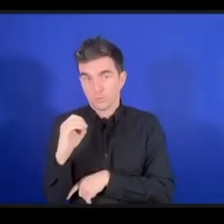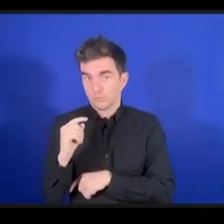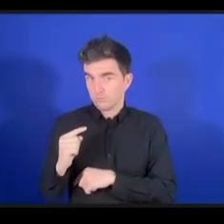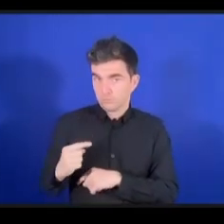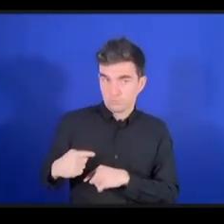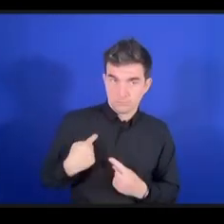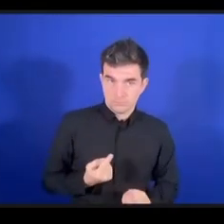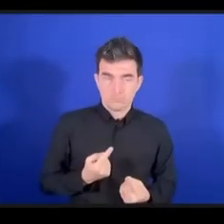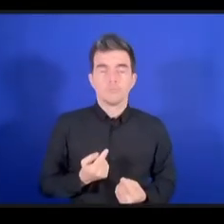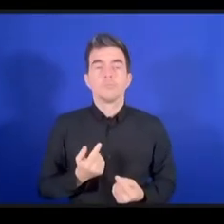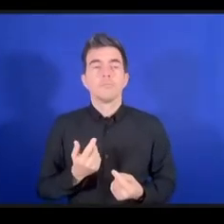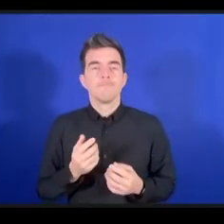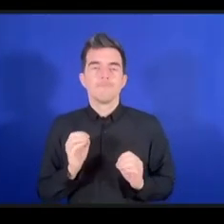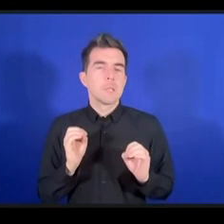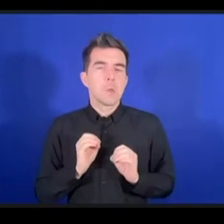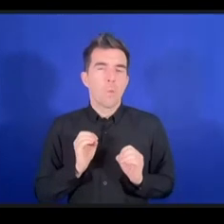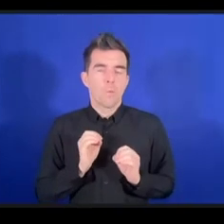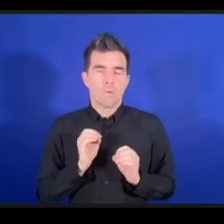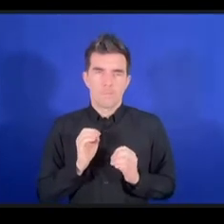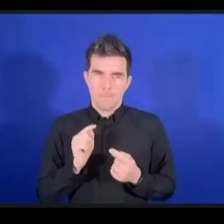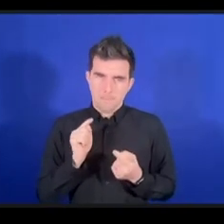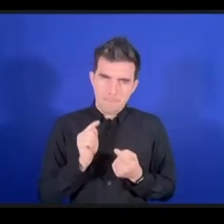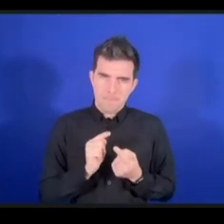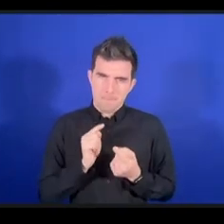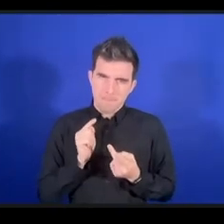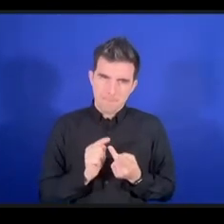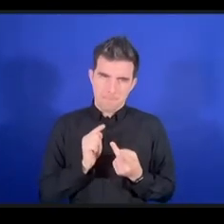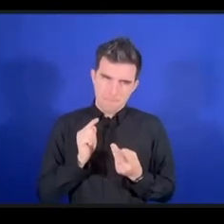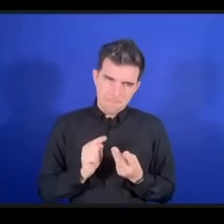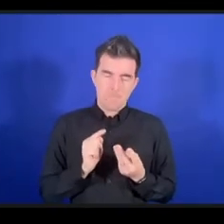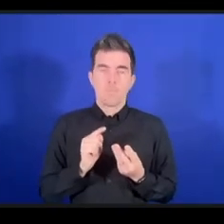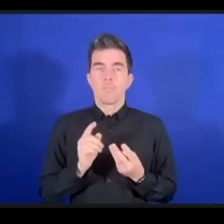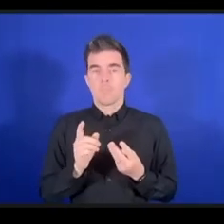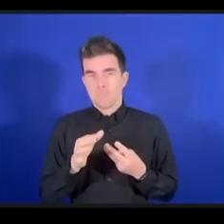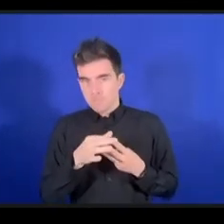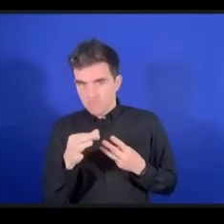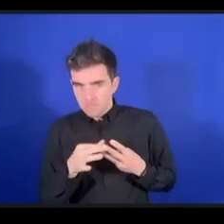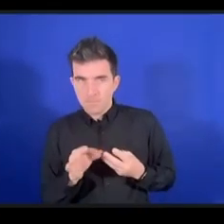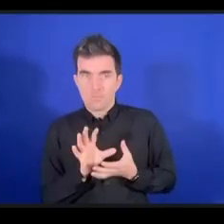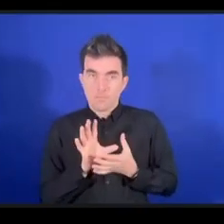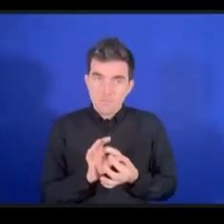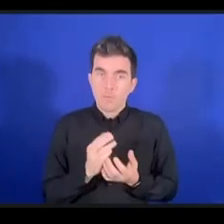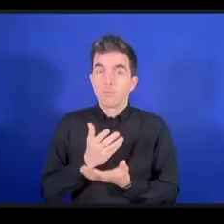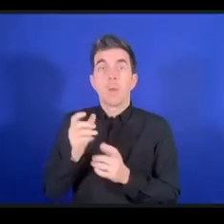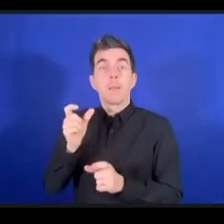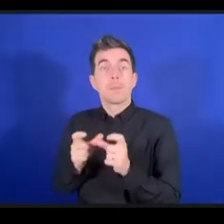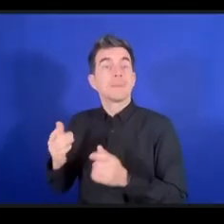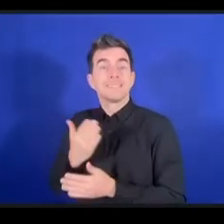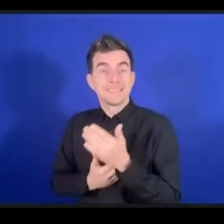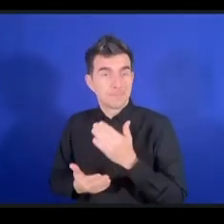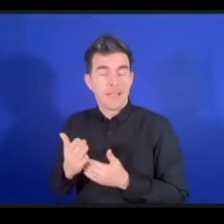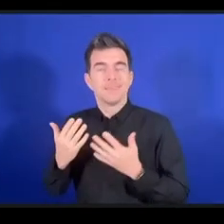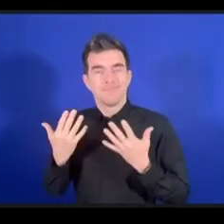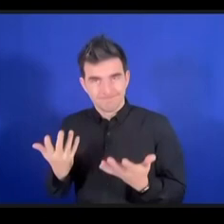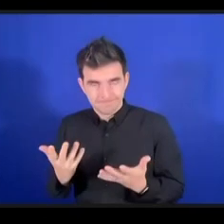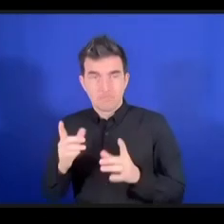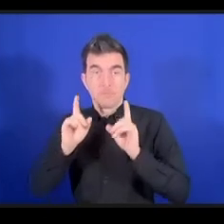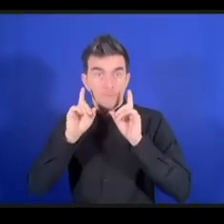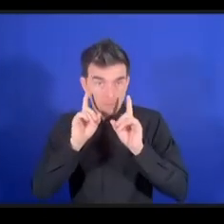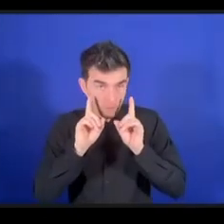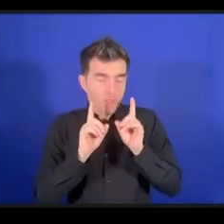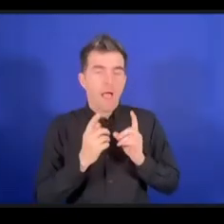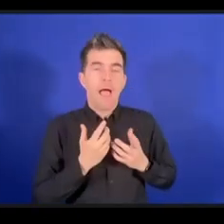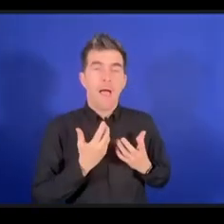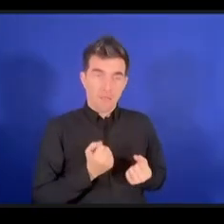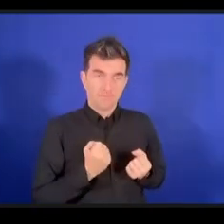afortunadamente en cambio esos indicadores sí forman parte de los odss y hay toda una serie de